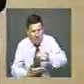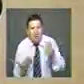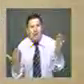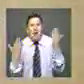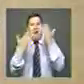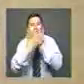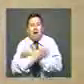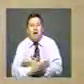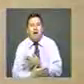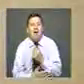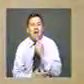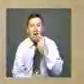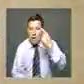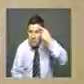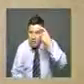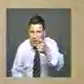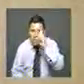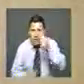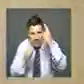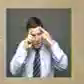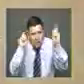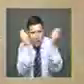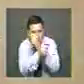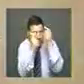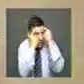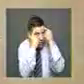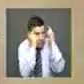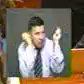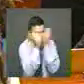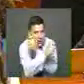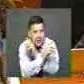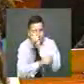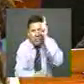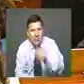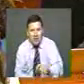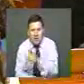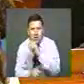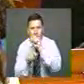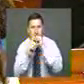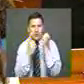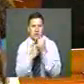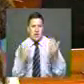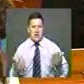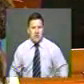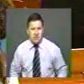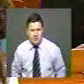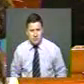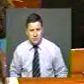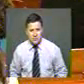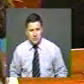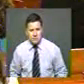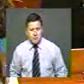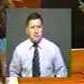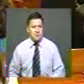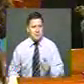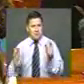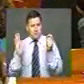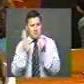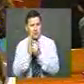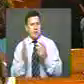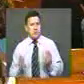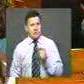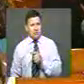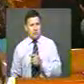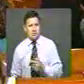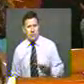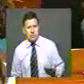la mentalidad de la sociedad. Por eso